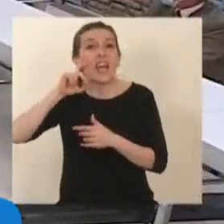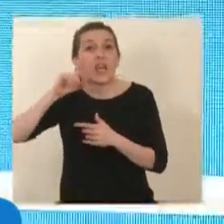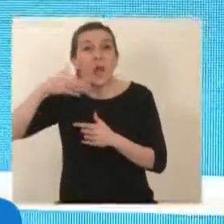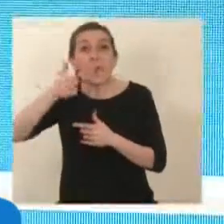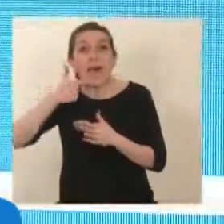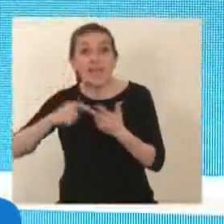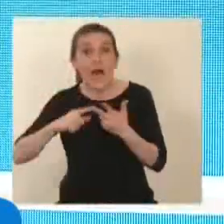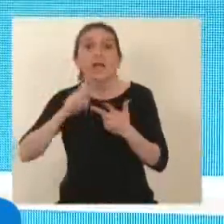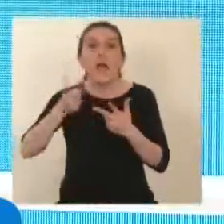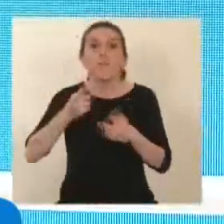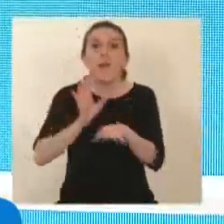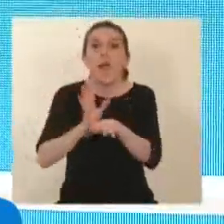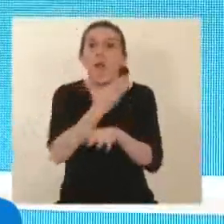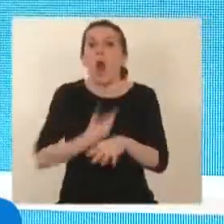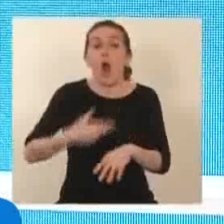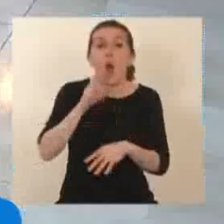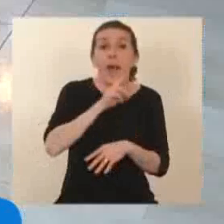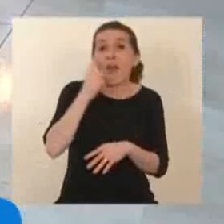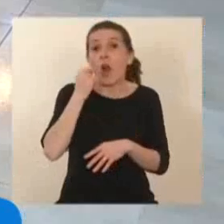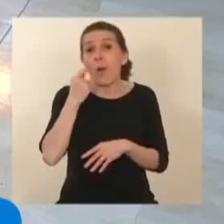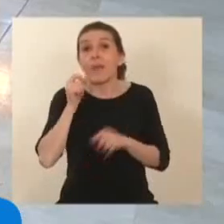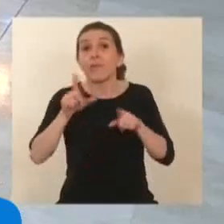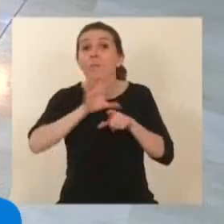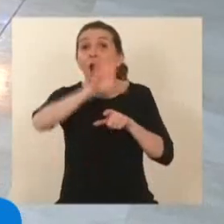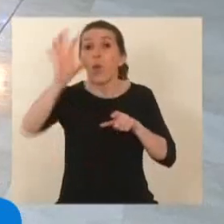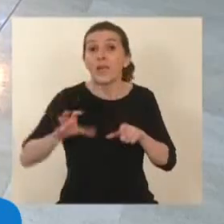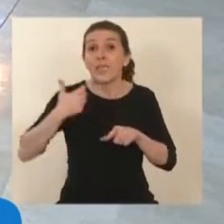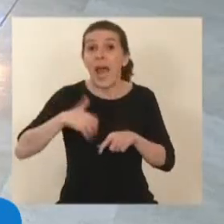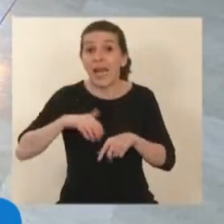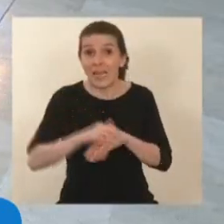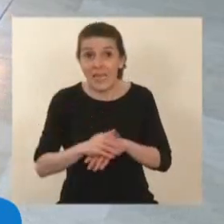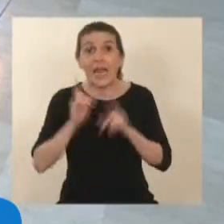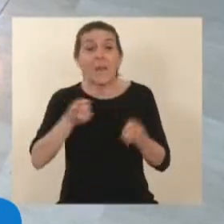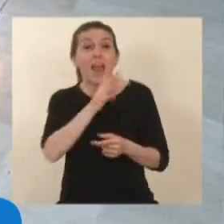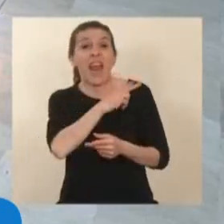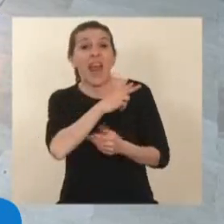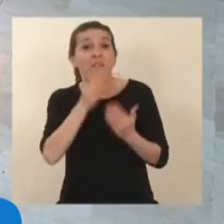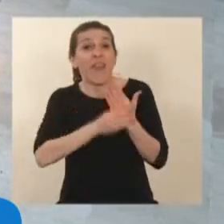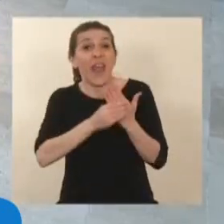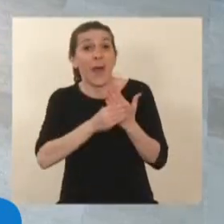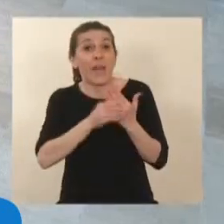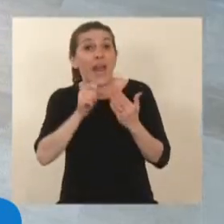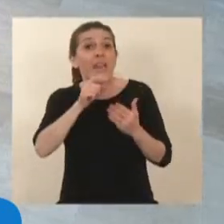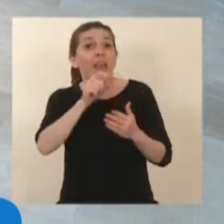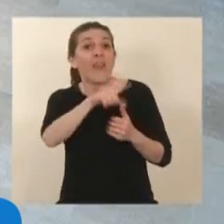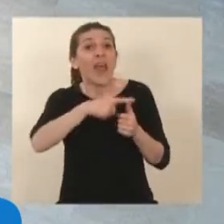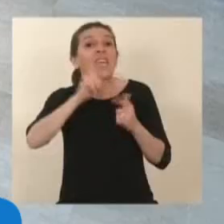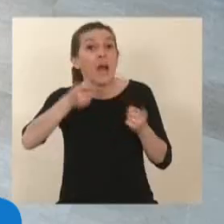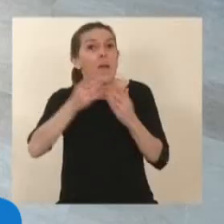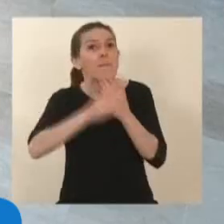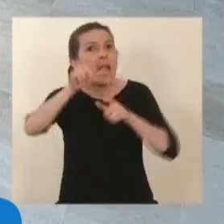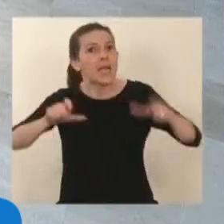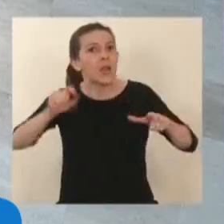señoras gobernadoras y señores gobernadores de las provincias argentinas, señor jefe de gabinete de ministros y señores ministros del